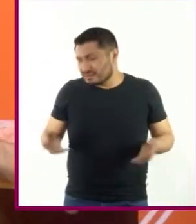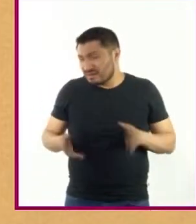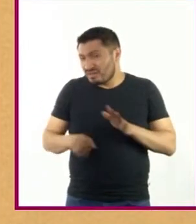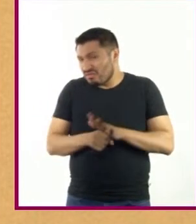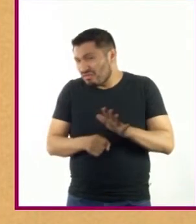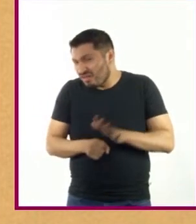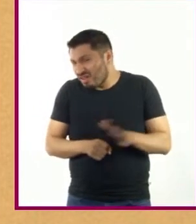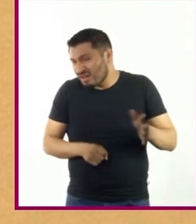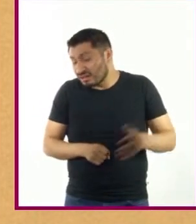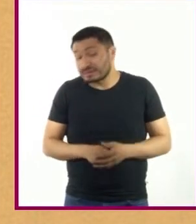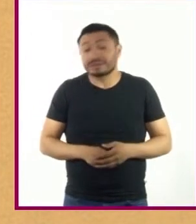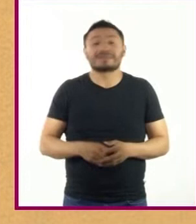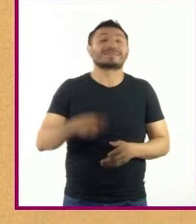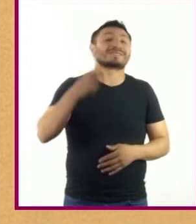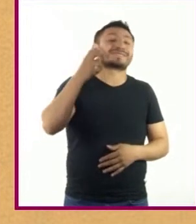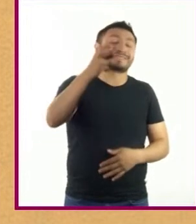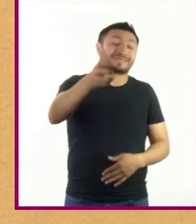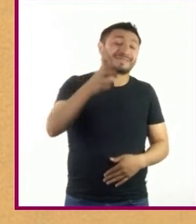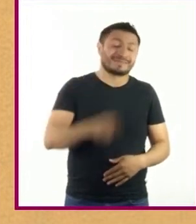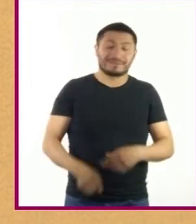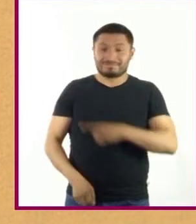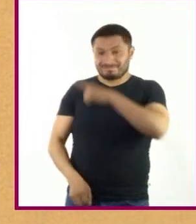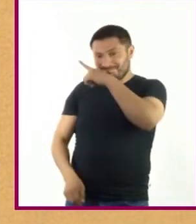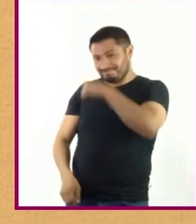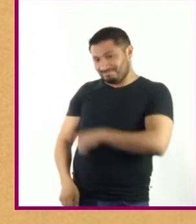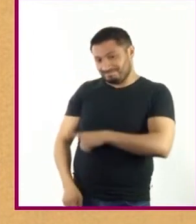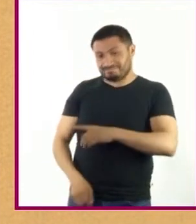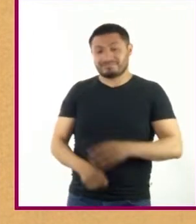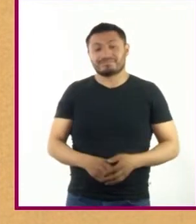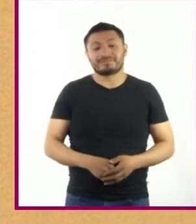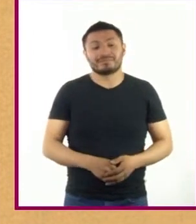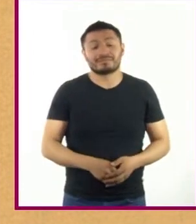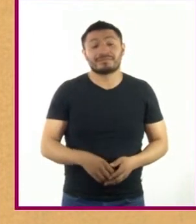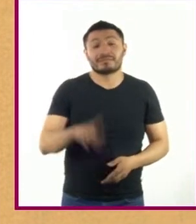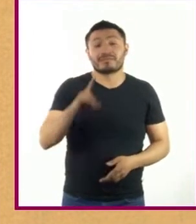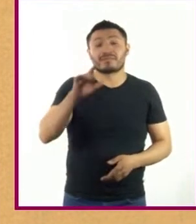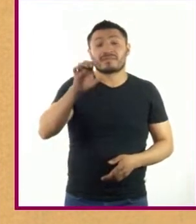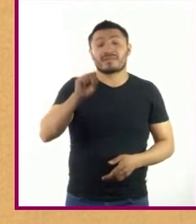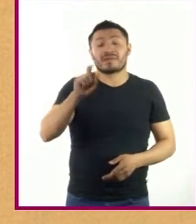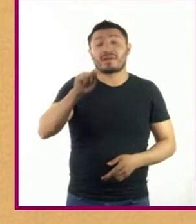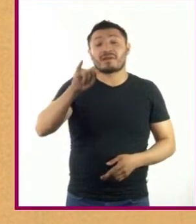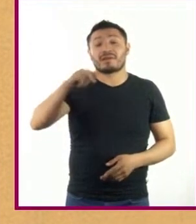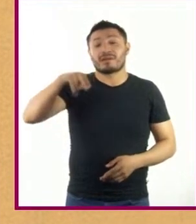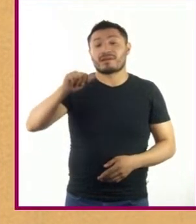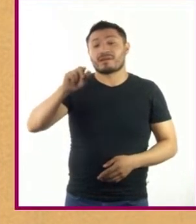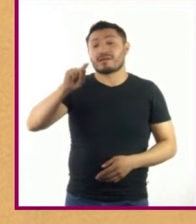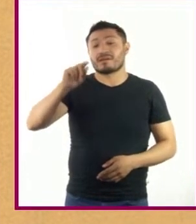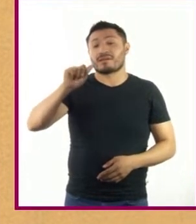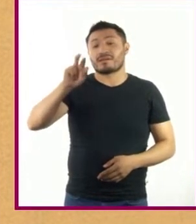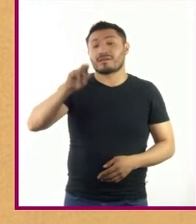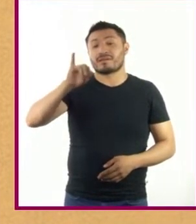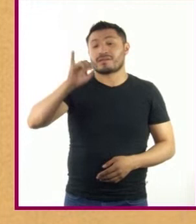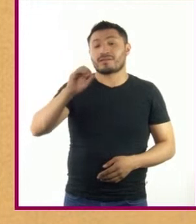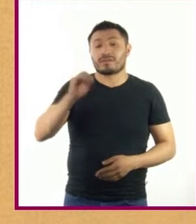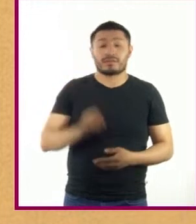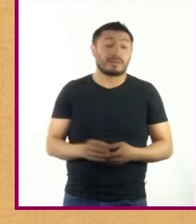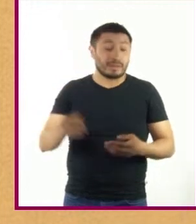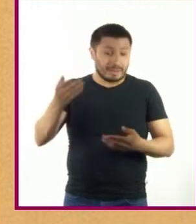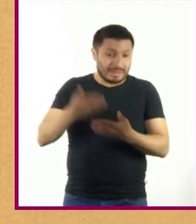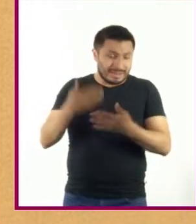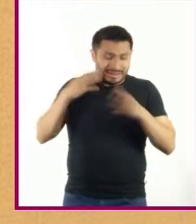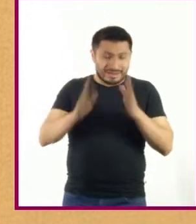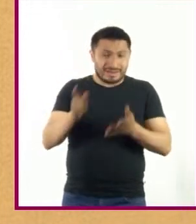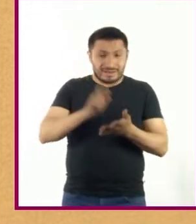profesora? Precisamente el destinatario. Como apuntabas en el texto de Liliana sobre las bicicletas,